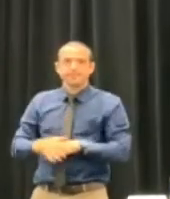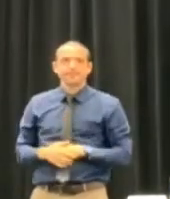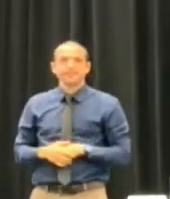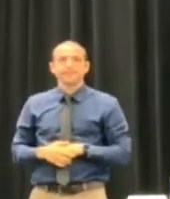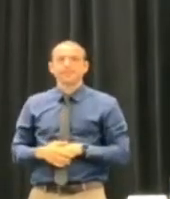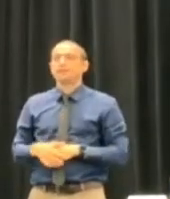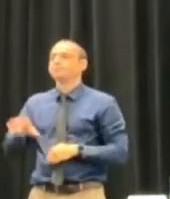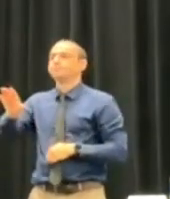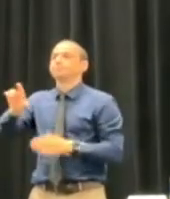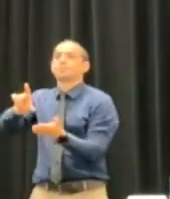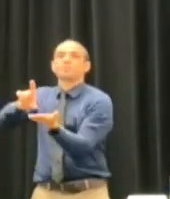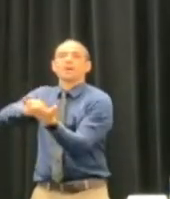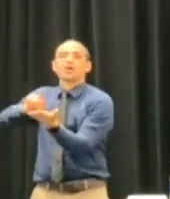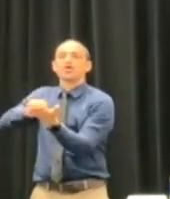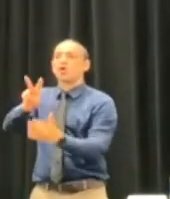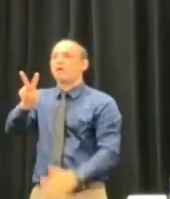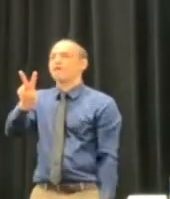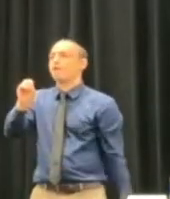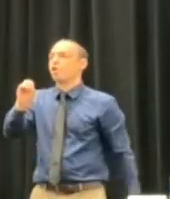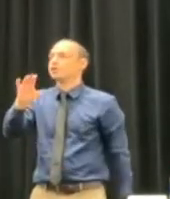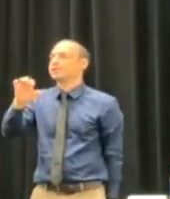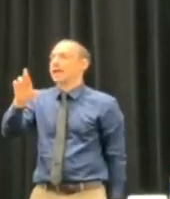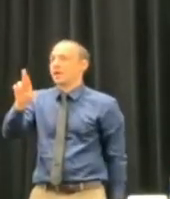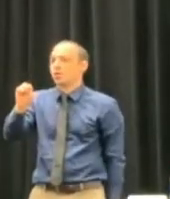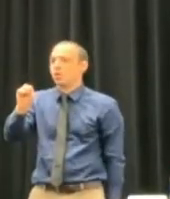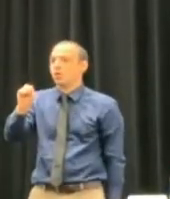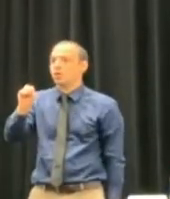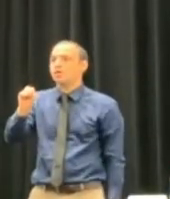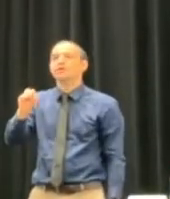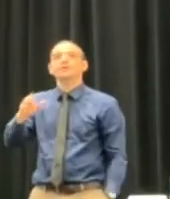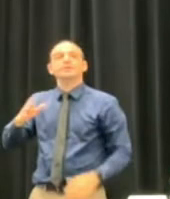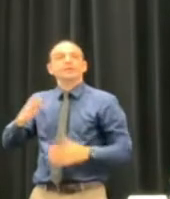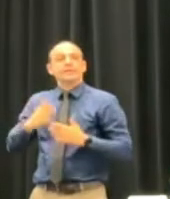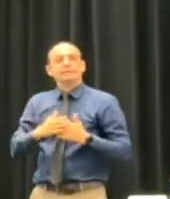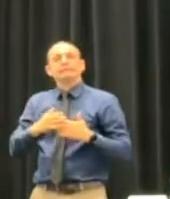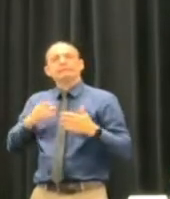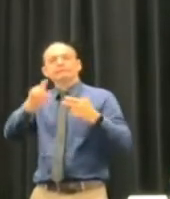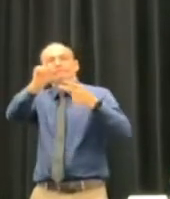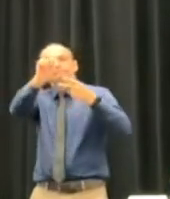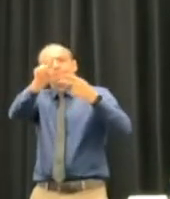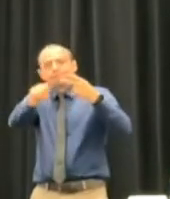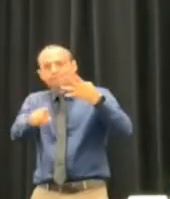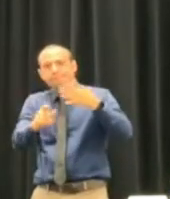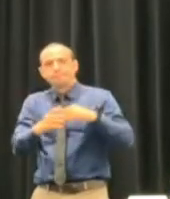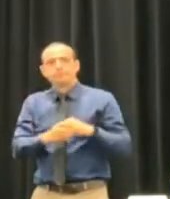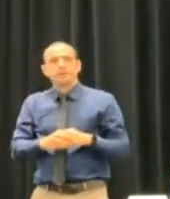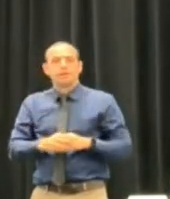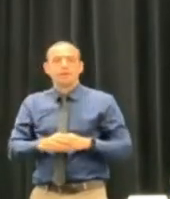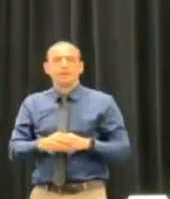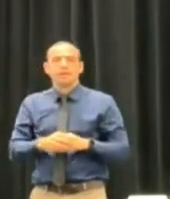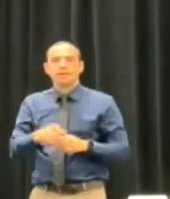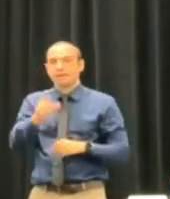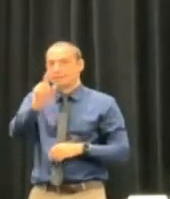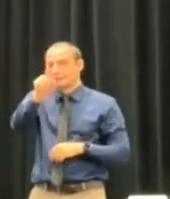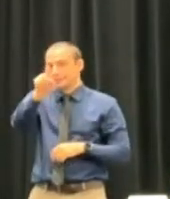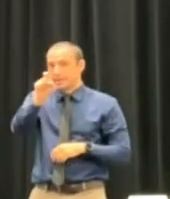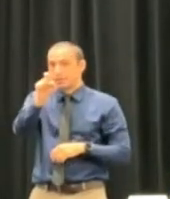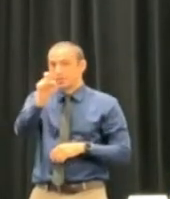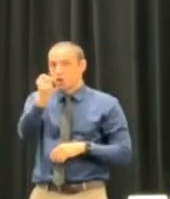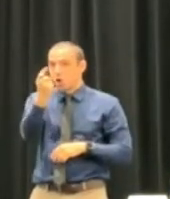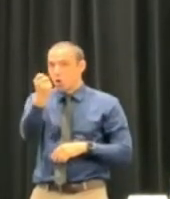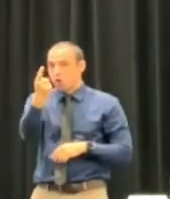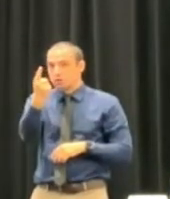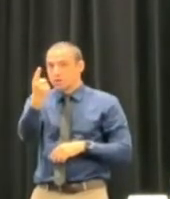saludos gracias tengo varias preguntas cuánto dinero hay para esas 111 32 millones